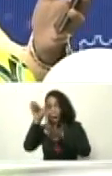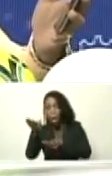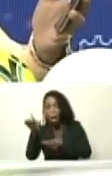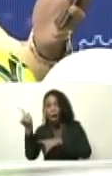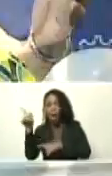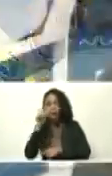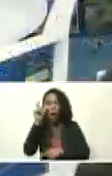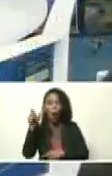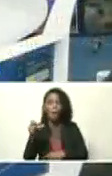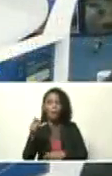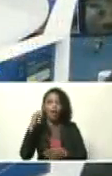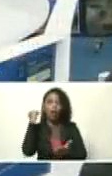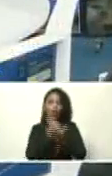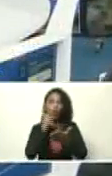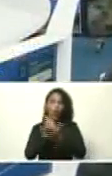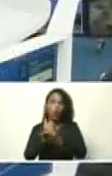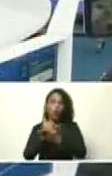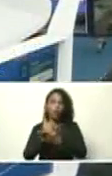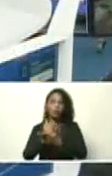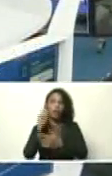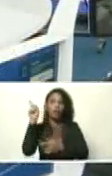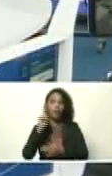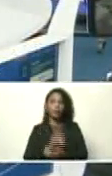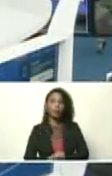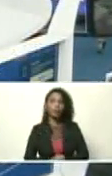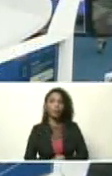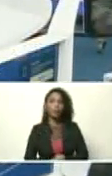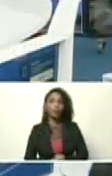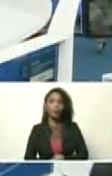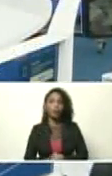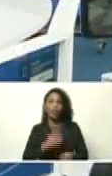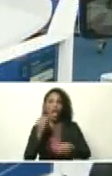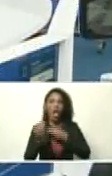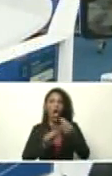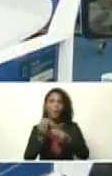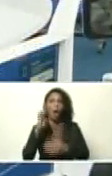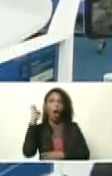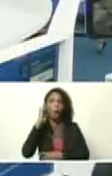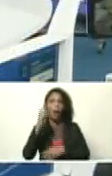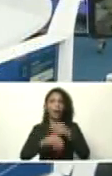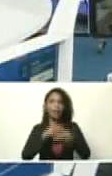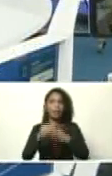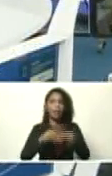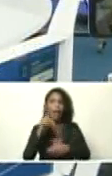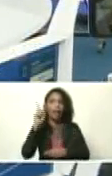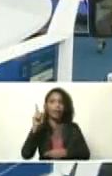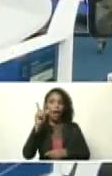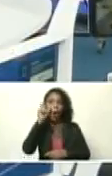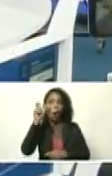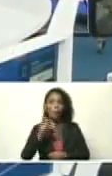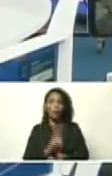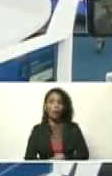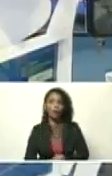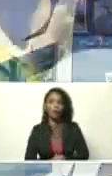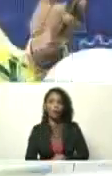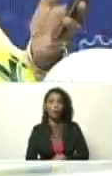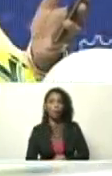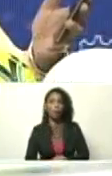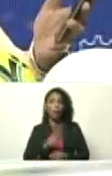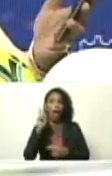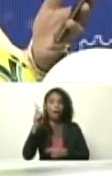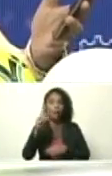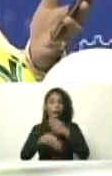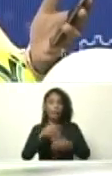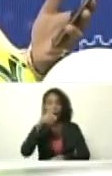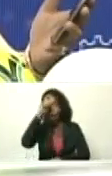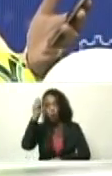a los torturadores y asesinos. Es como que Europa le rindiera homenaje a Hitler. Así es, rendirle